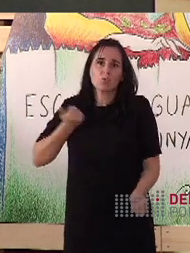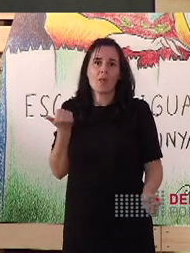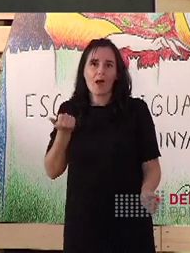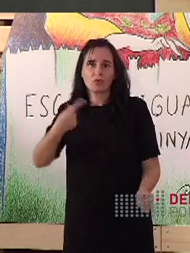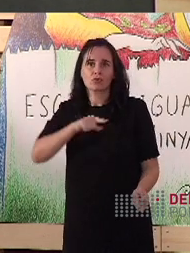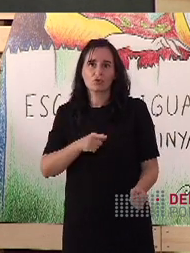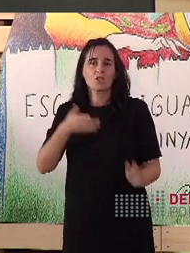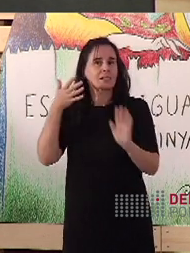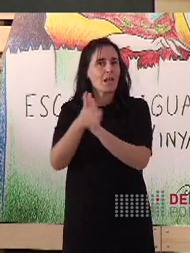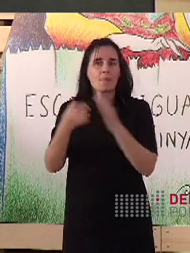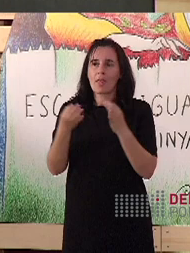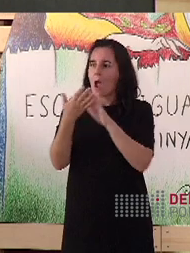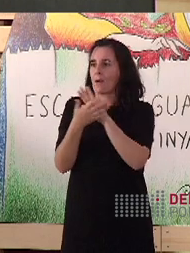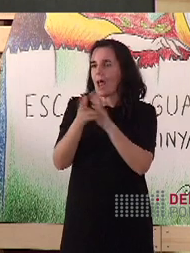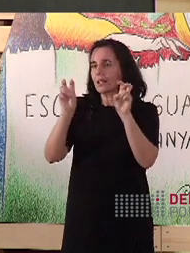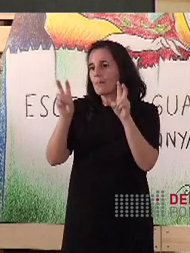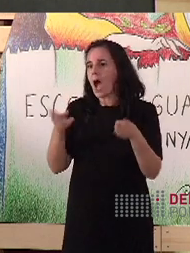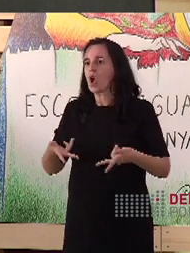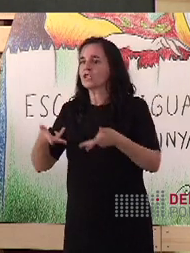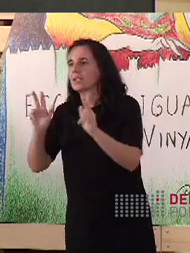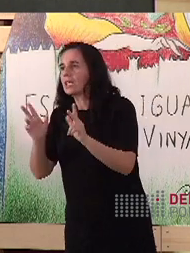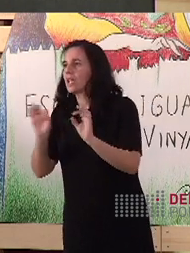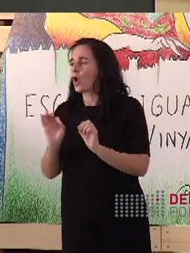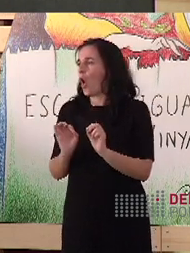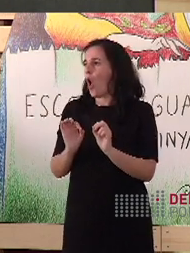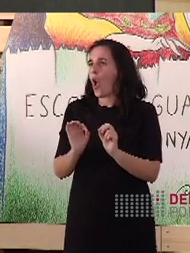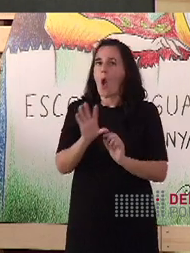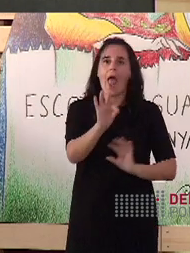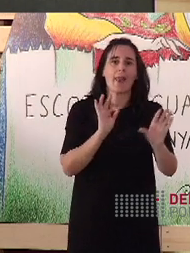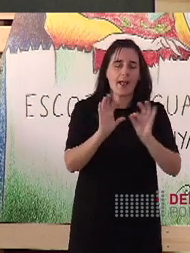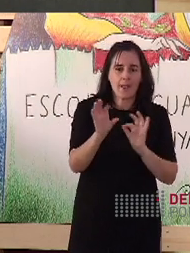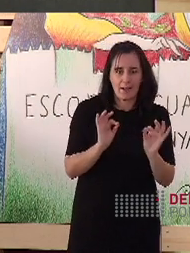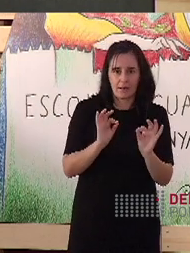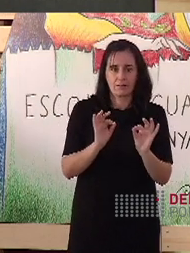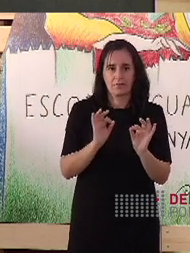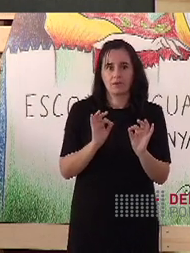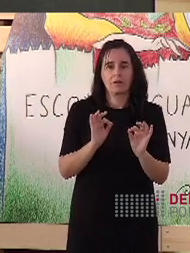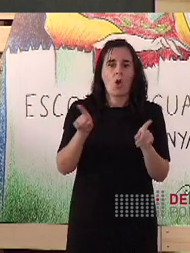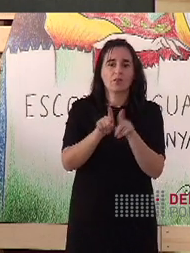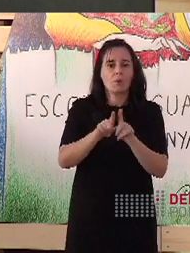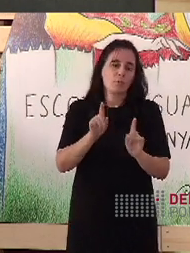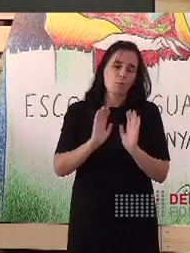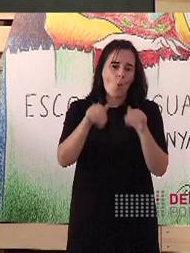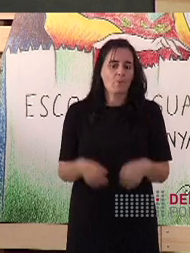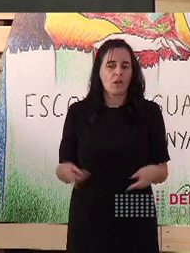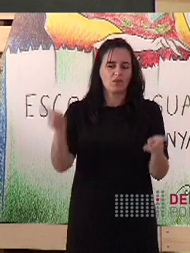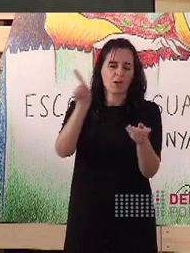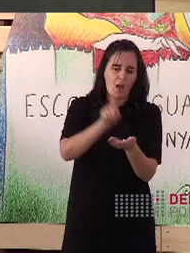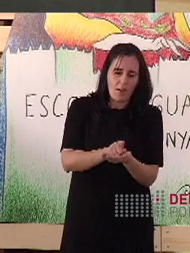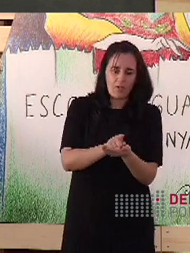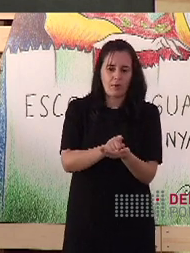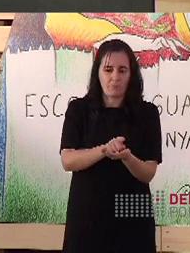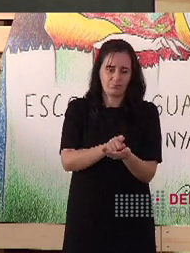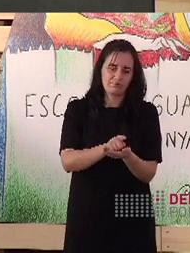consentir, de la libre elección, etcétera, para volver un discurso o una problemática que es colectiva al mundo